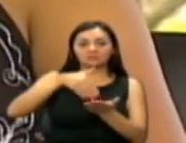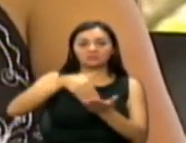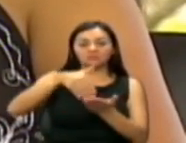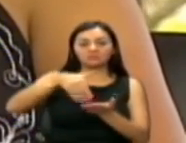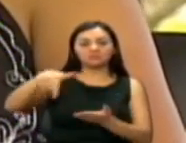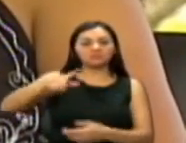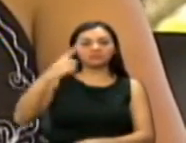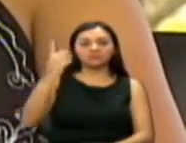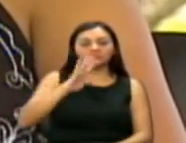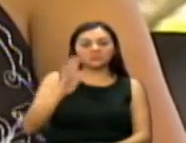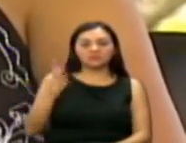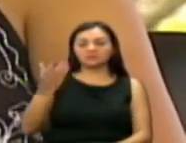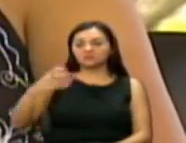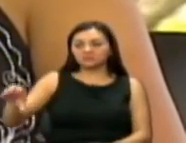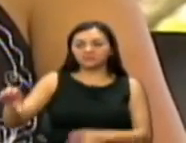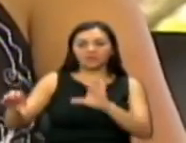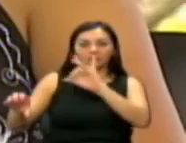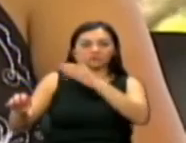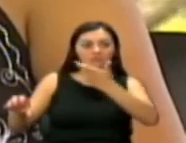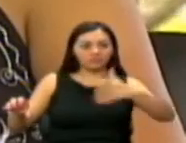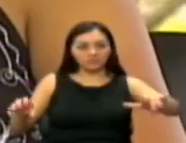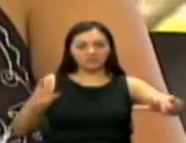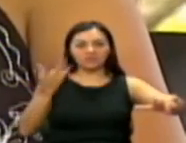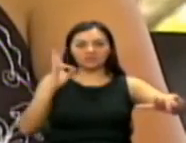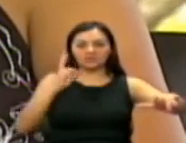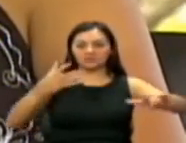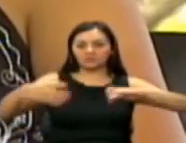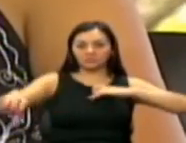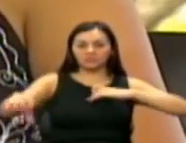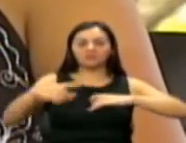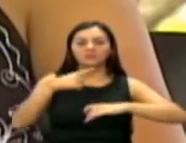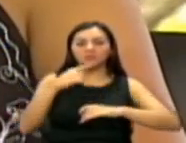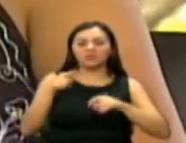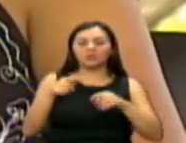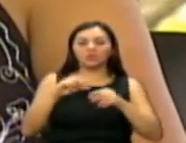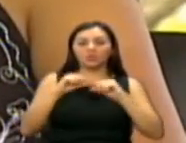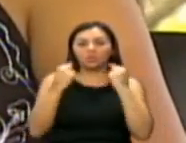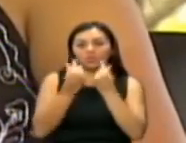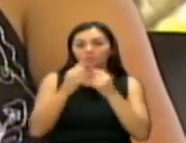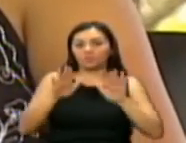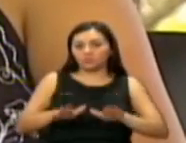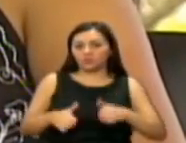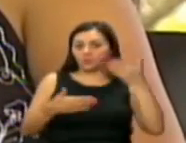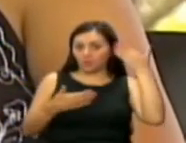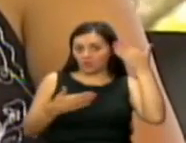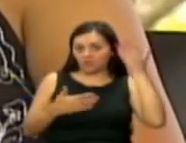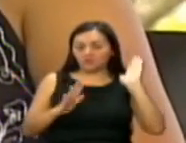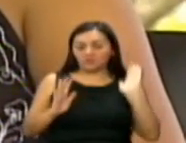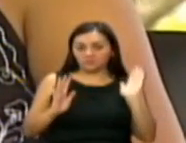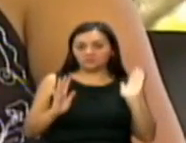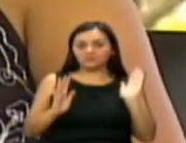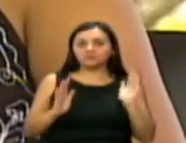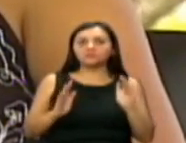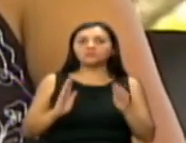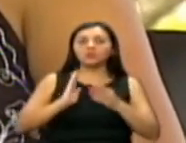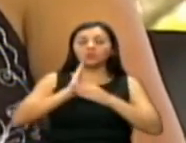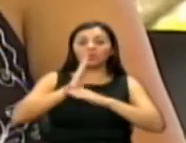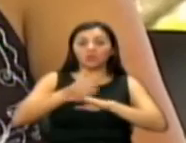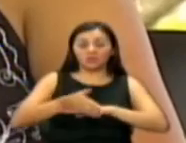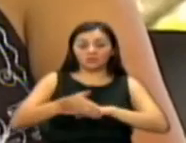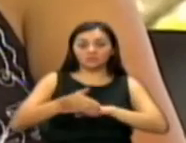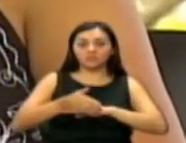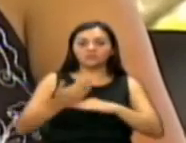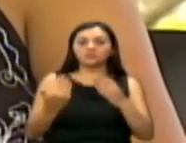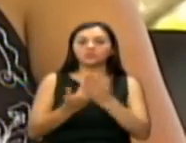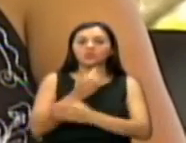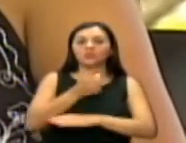se dividieron entre Avanza, socialistas y algunos partidos y movimientos locales. Luego se hizo una designación de nuevas autoridades